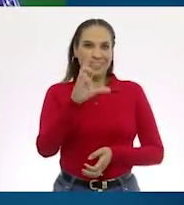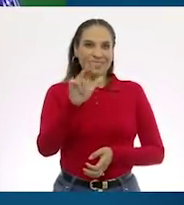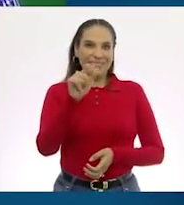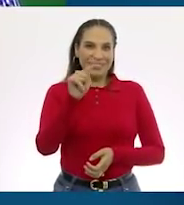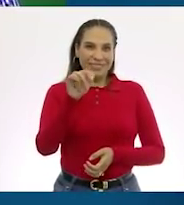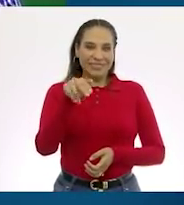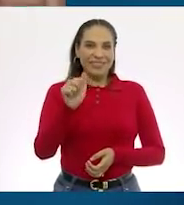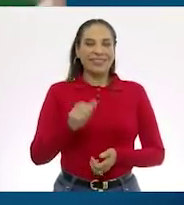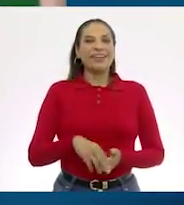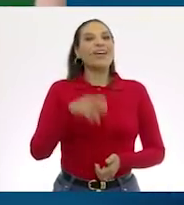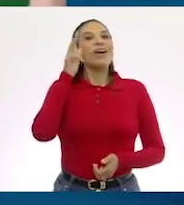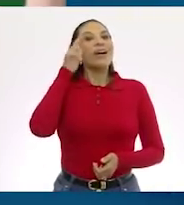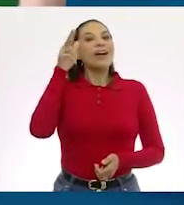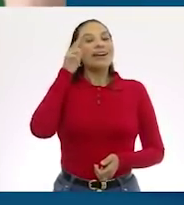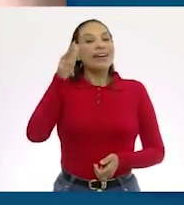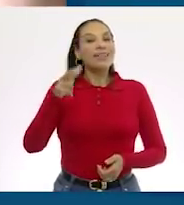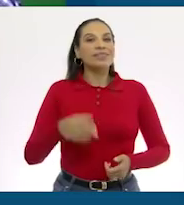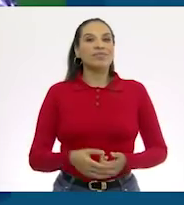Hola.